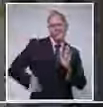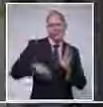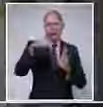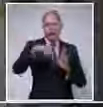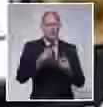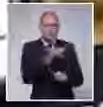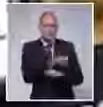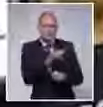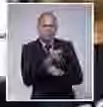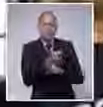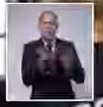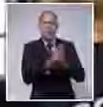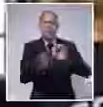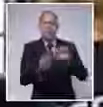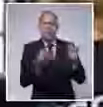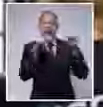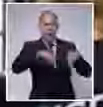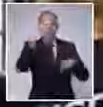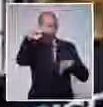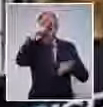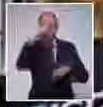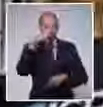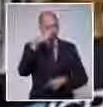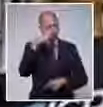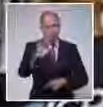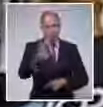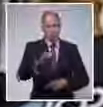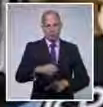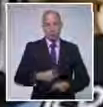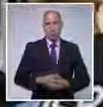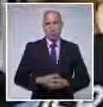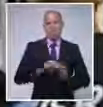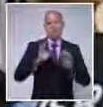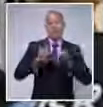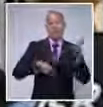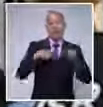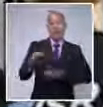alentar, encubrir o financiar esas acciones contra otros estados sin excepción alguna.